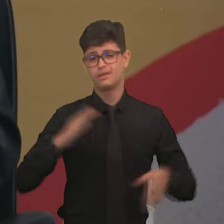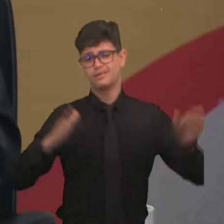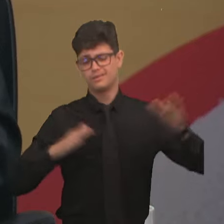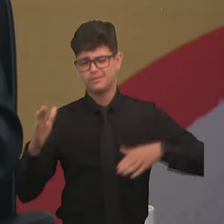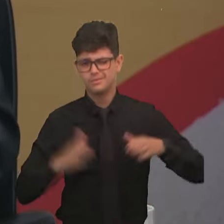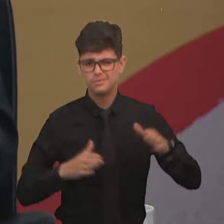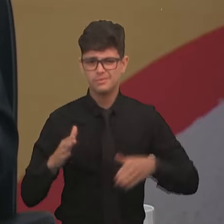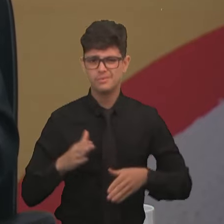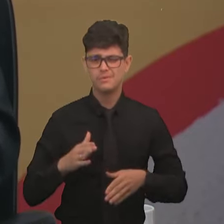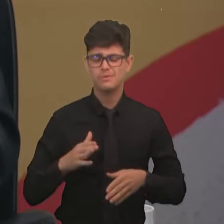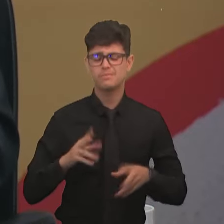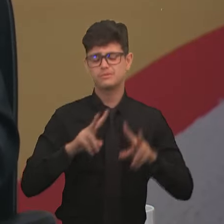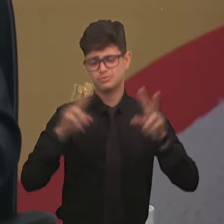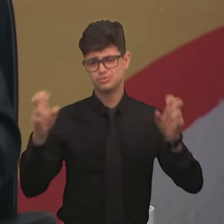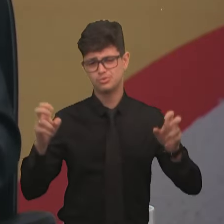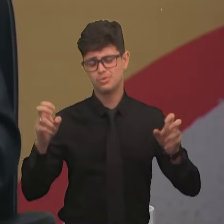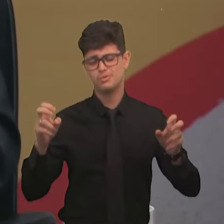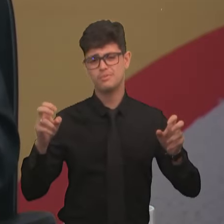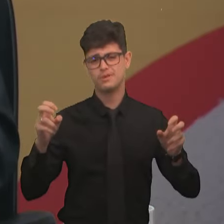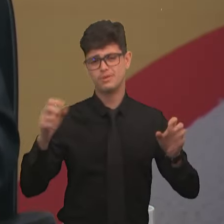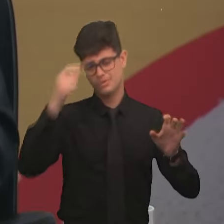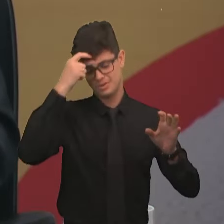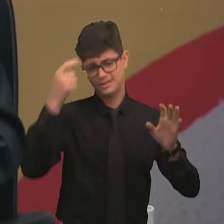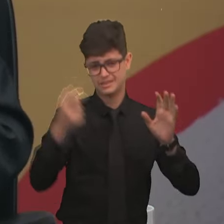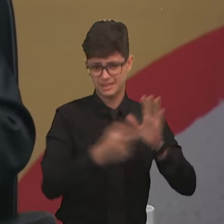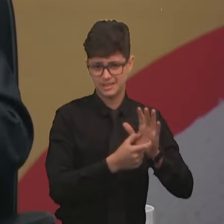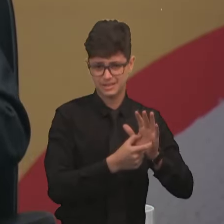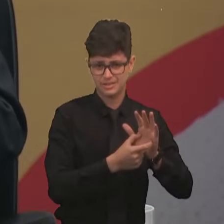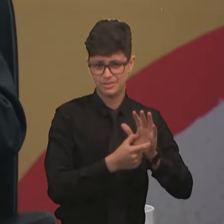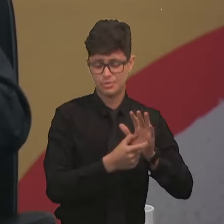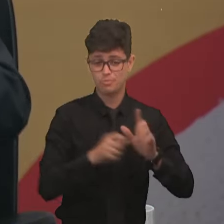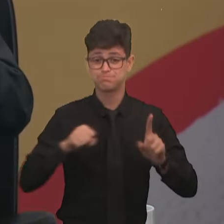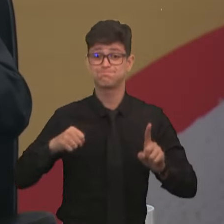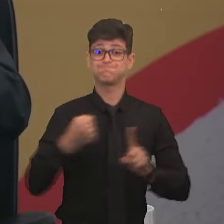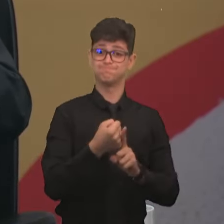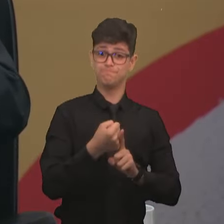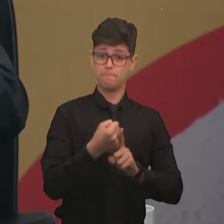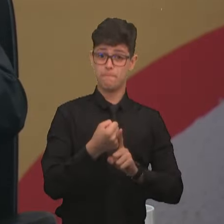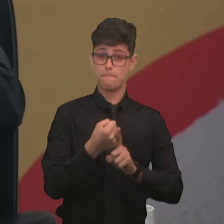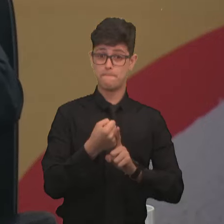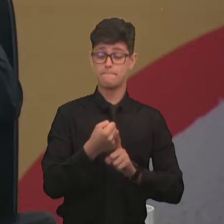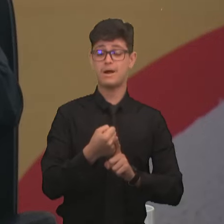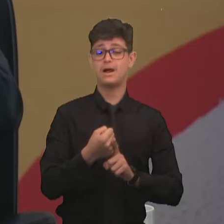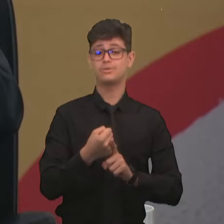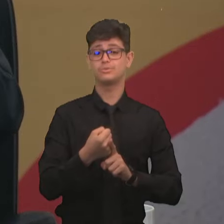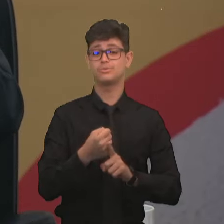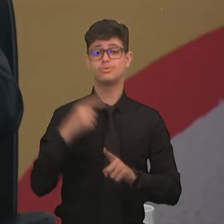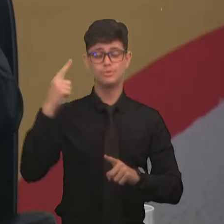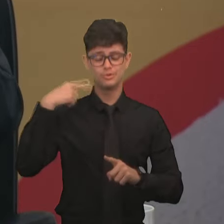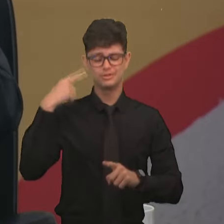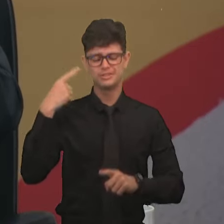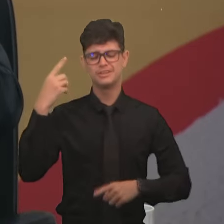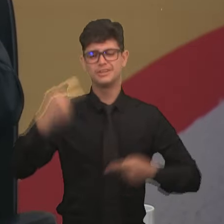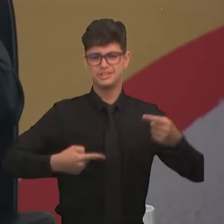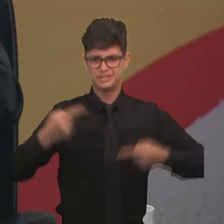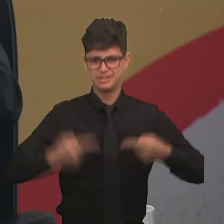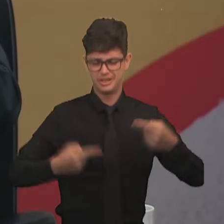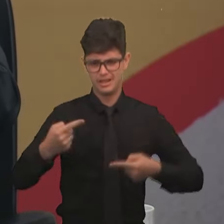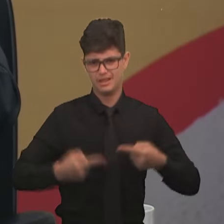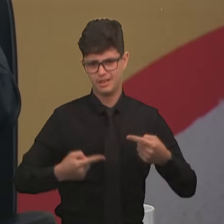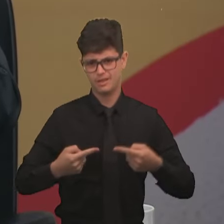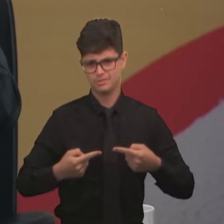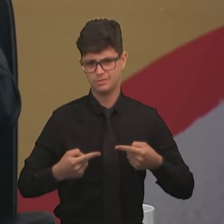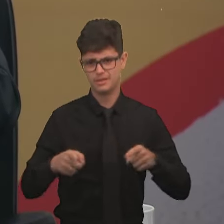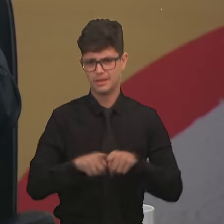Estas eran algunas reflexiones sobre el tema de la inteligencia artificial, el impacto que tiene en el derecho constitucional y las